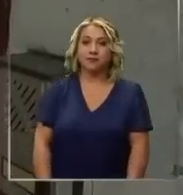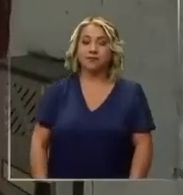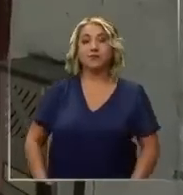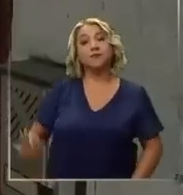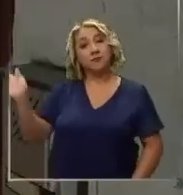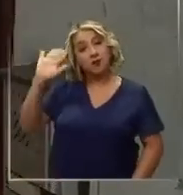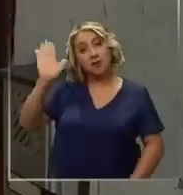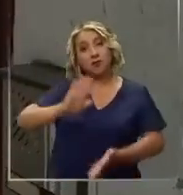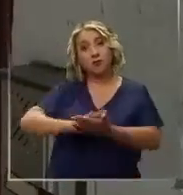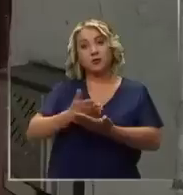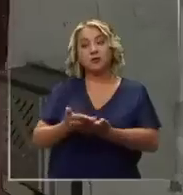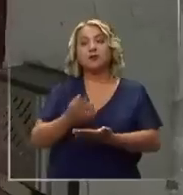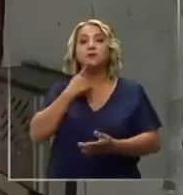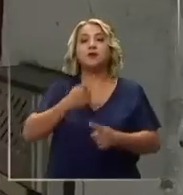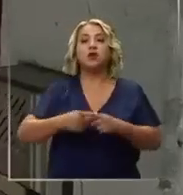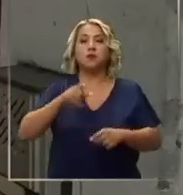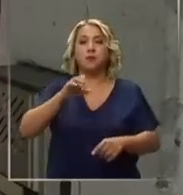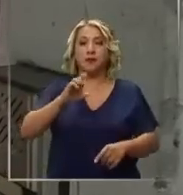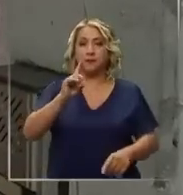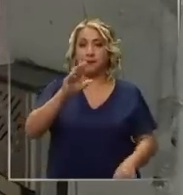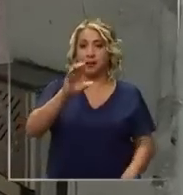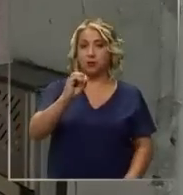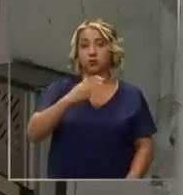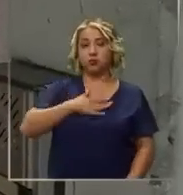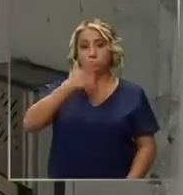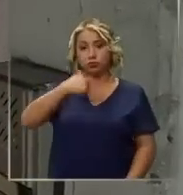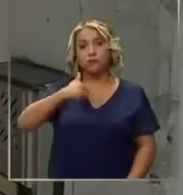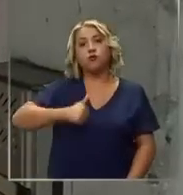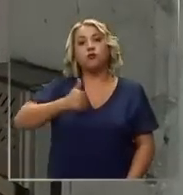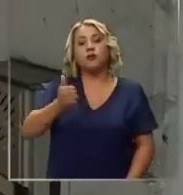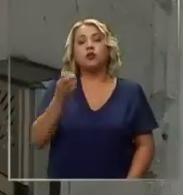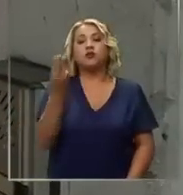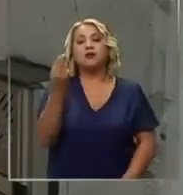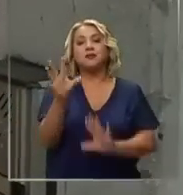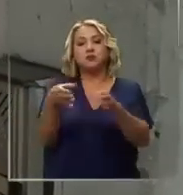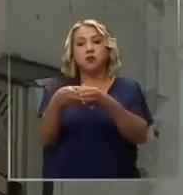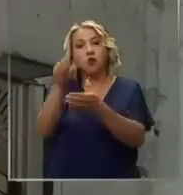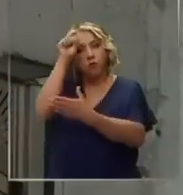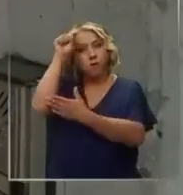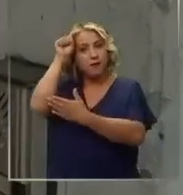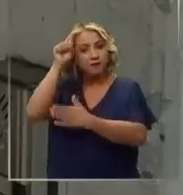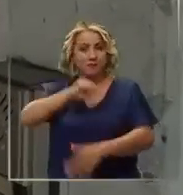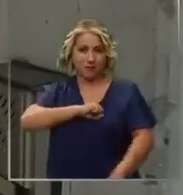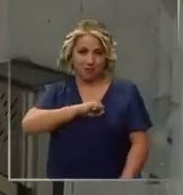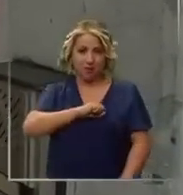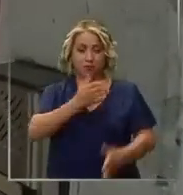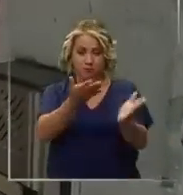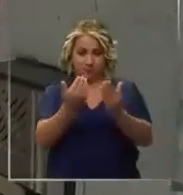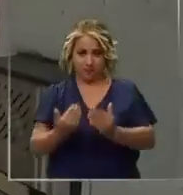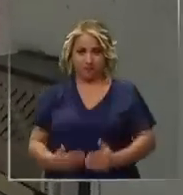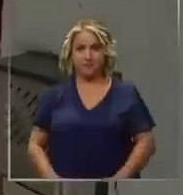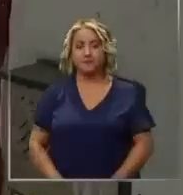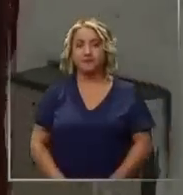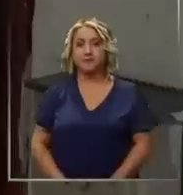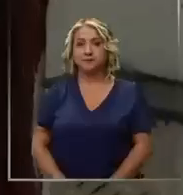Hola, ¿qué tal? Mi nombre es Pedro Kraus, soy voluntario de la 13 Compañía del Cuerpo de Bomberos de Santiago. Pase.